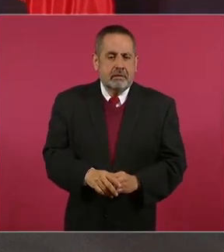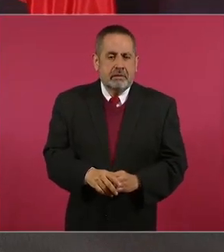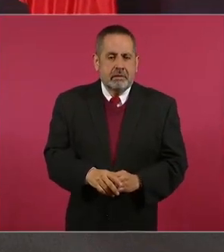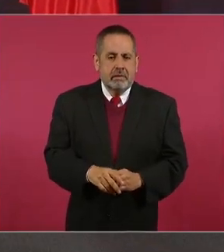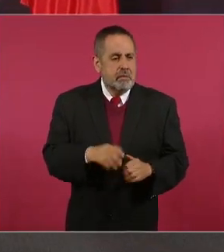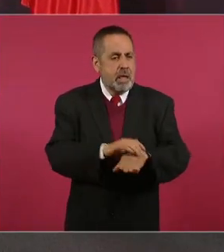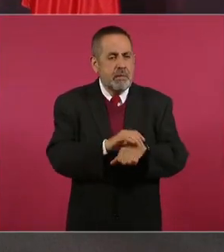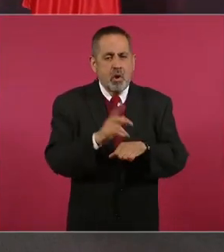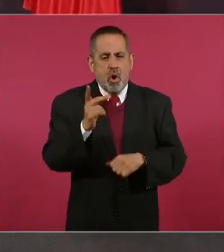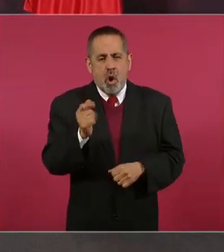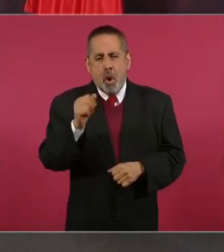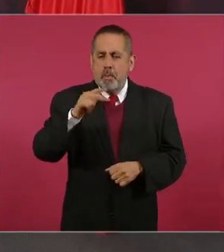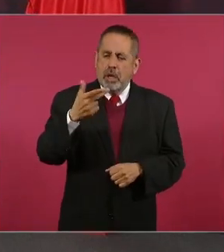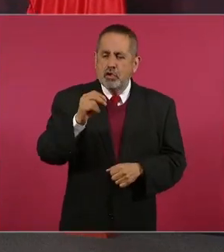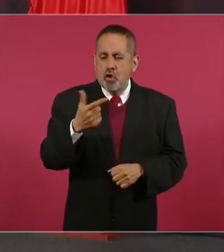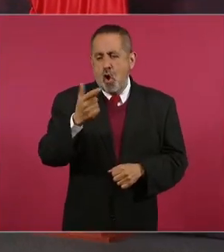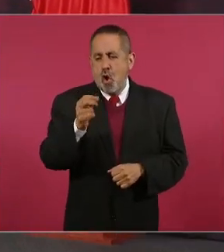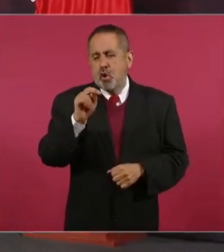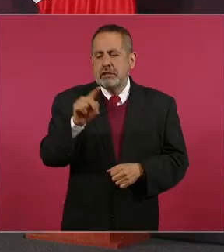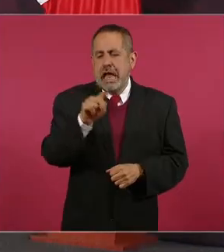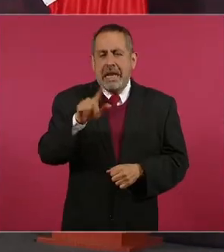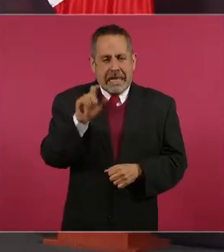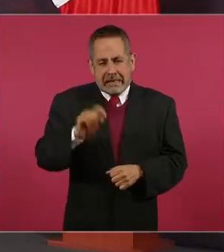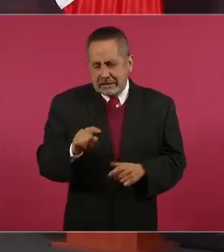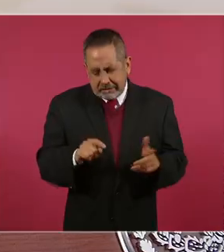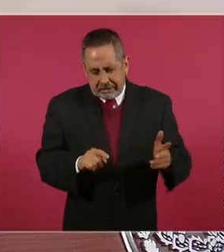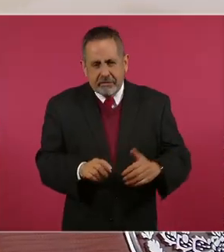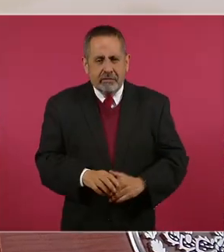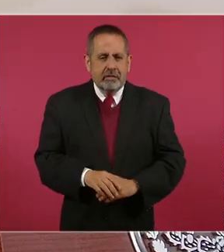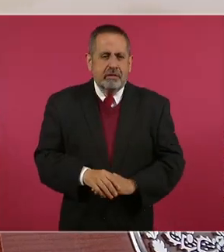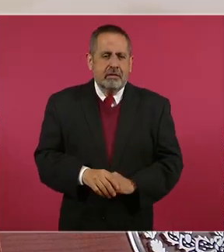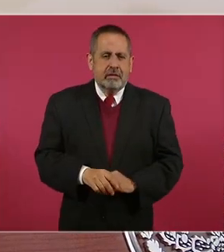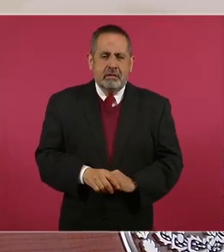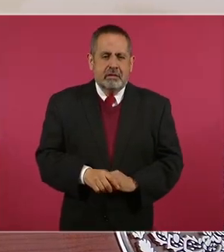mi amigo Pancho González,